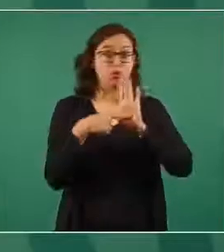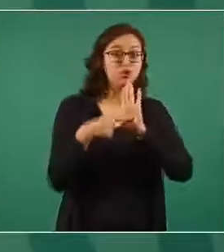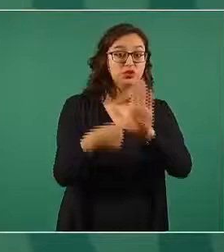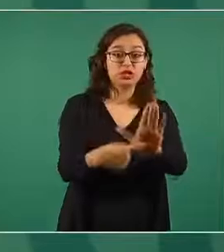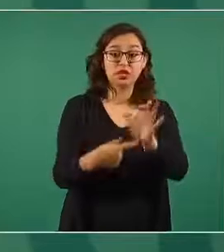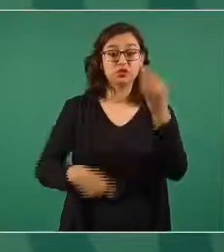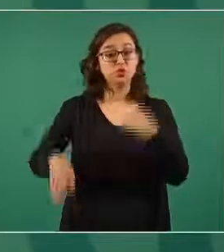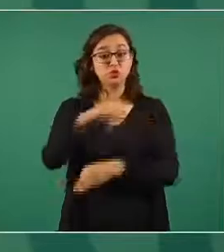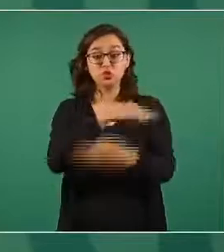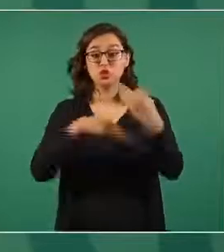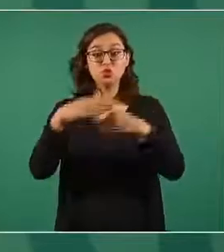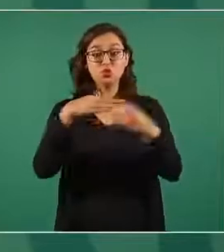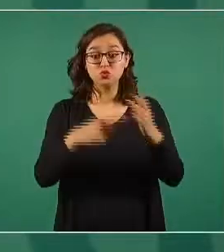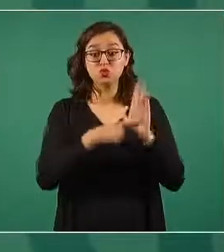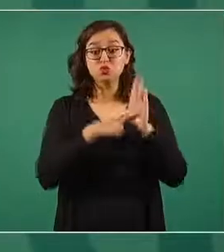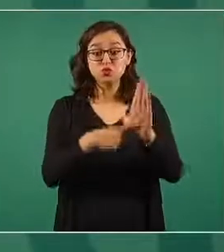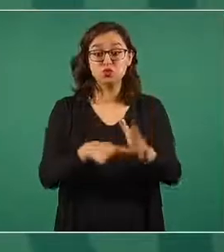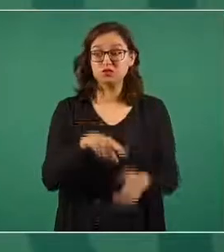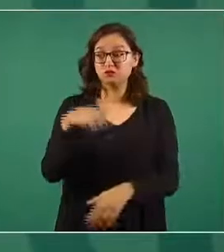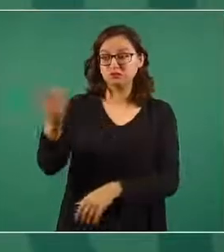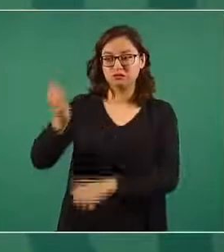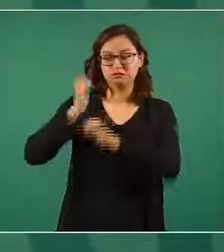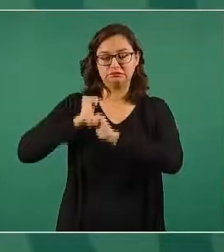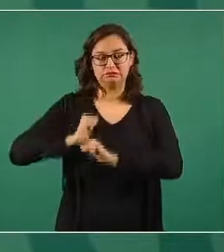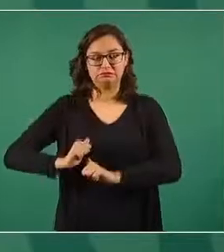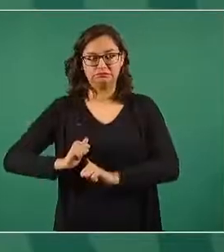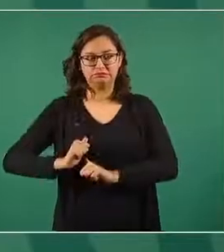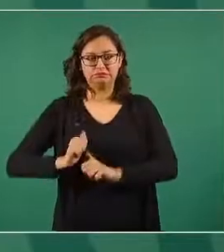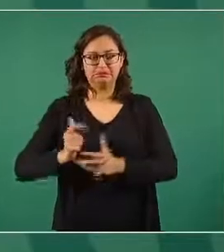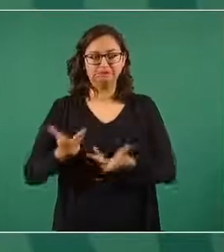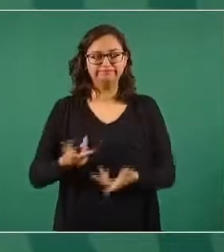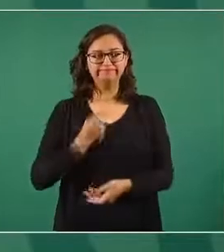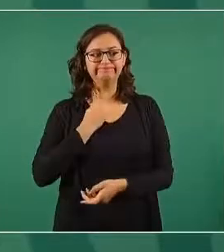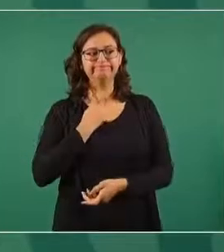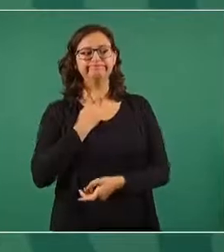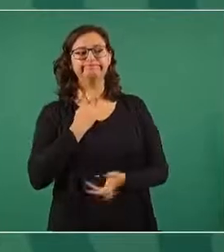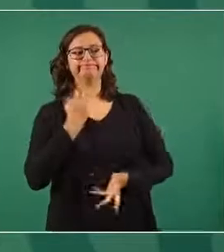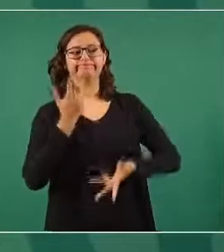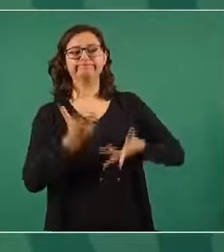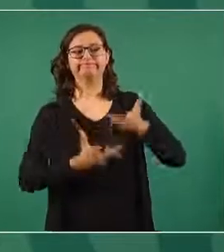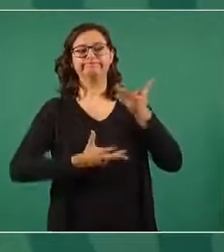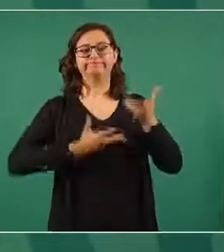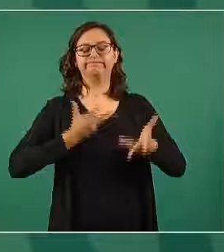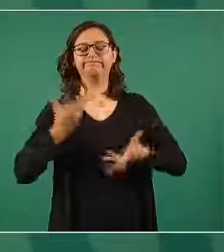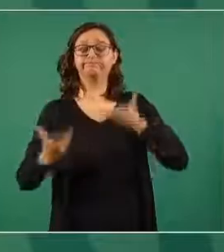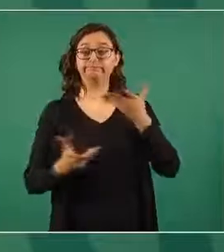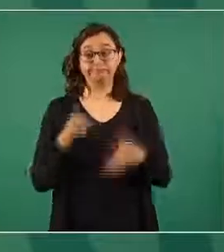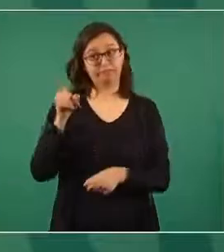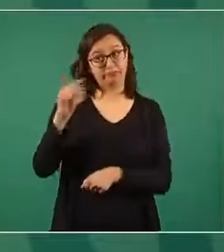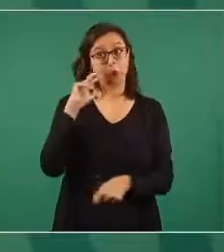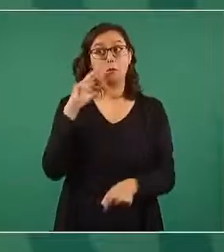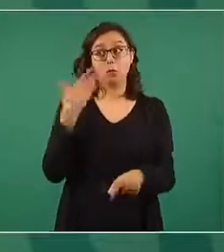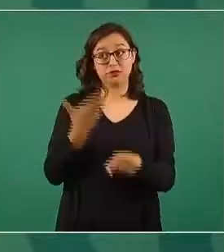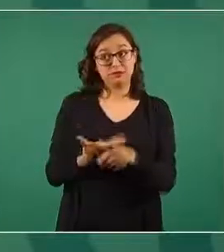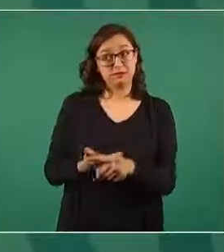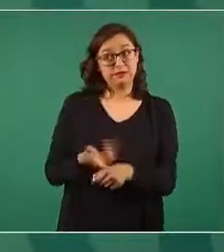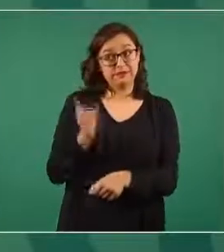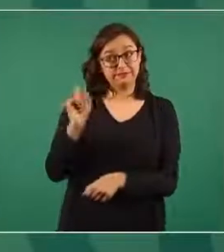tienen, los del Poder Judicial, que asumir su responsabilidad y no